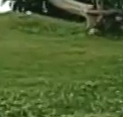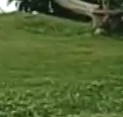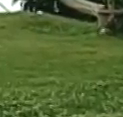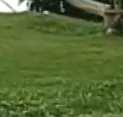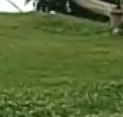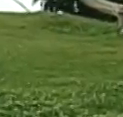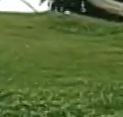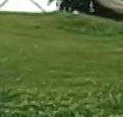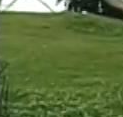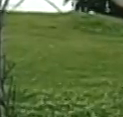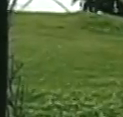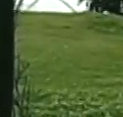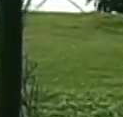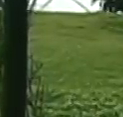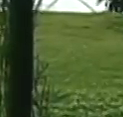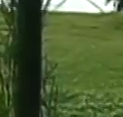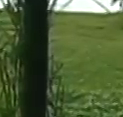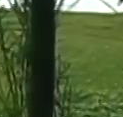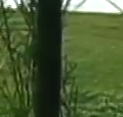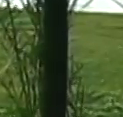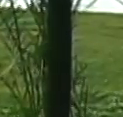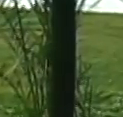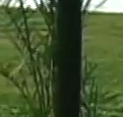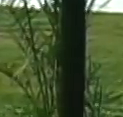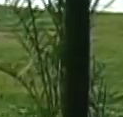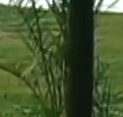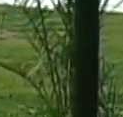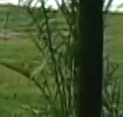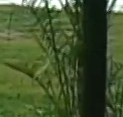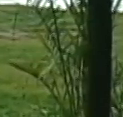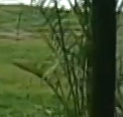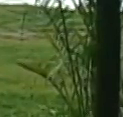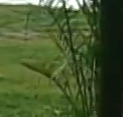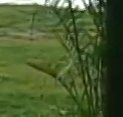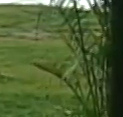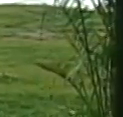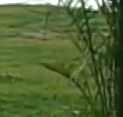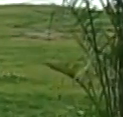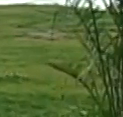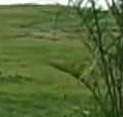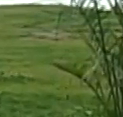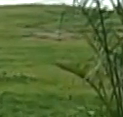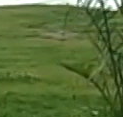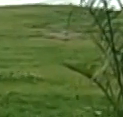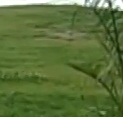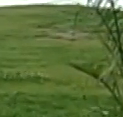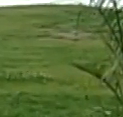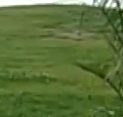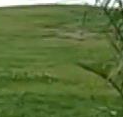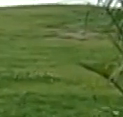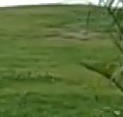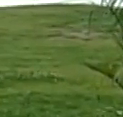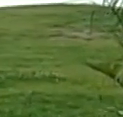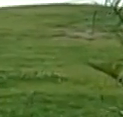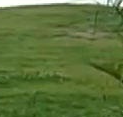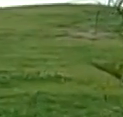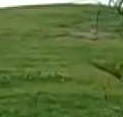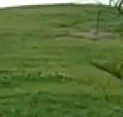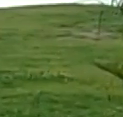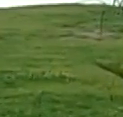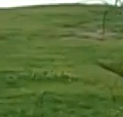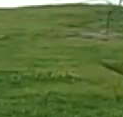Repano, conformada por 5 consejos comunales. En las imágenes ya vemos al mandatario nacional compartiendo con toda la